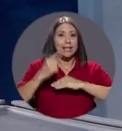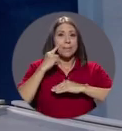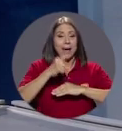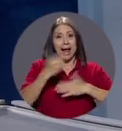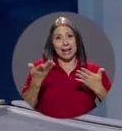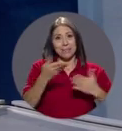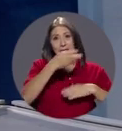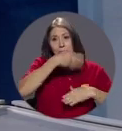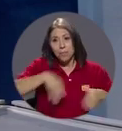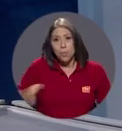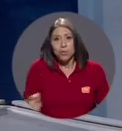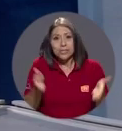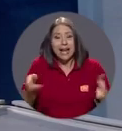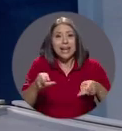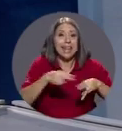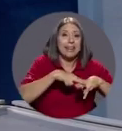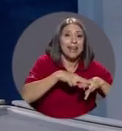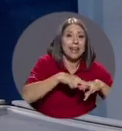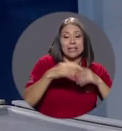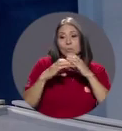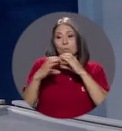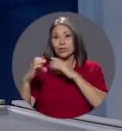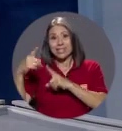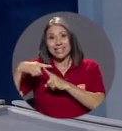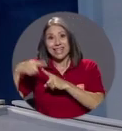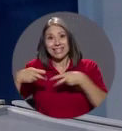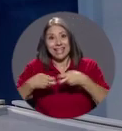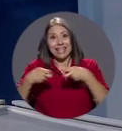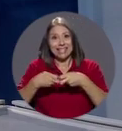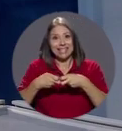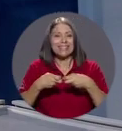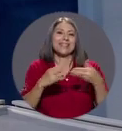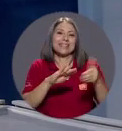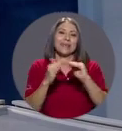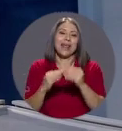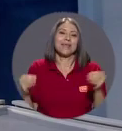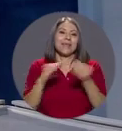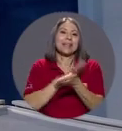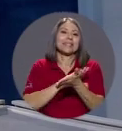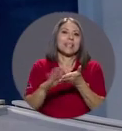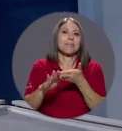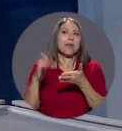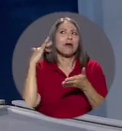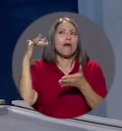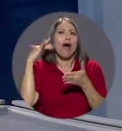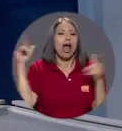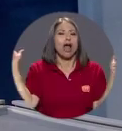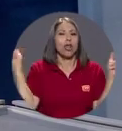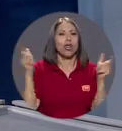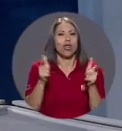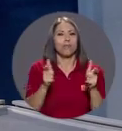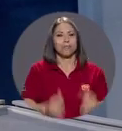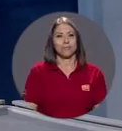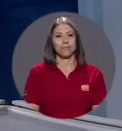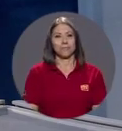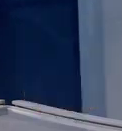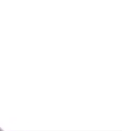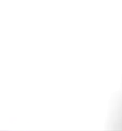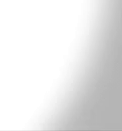la movilidad eléctrica. Trenes, buses y taxis eléctricos ayudarán a tener una ciudad más limpia y menos ruidosa.